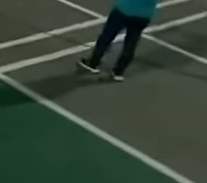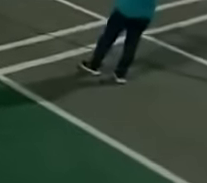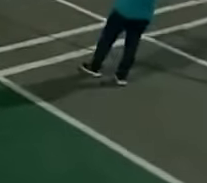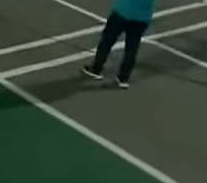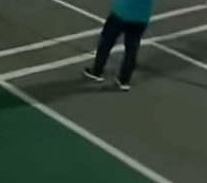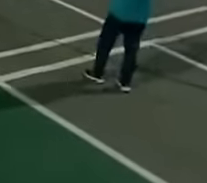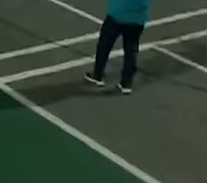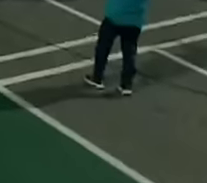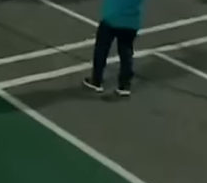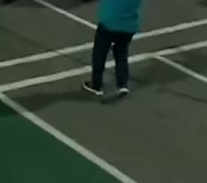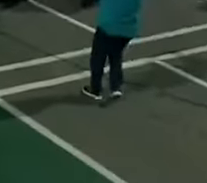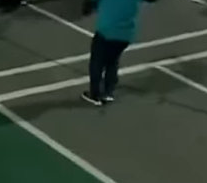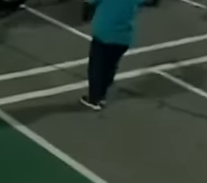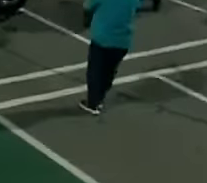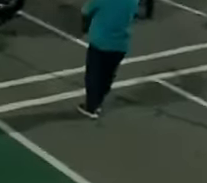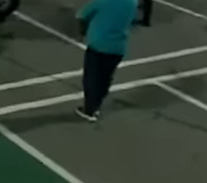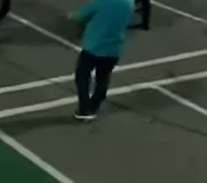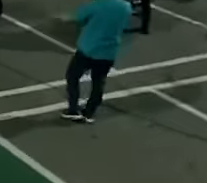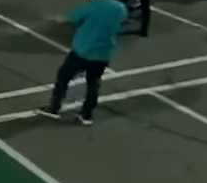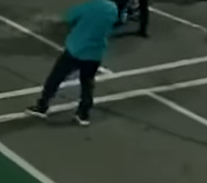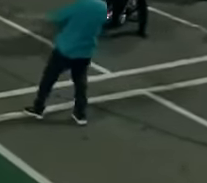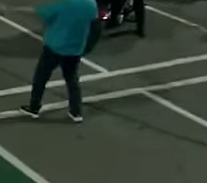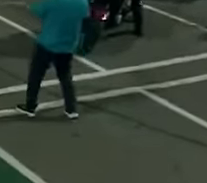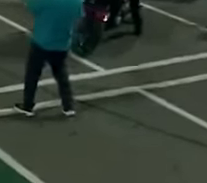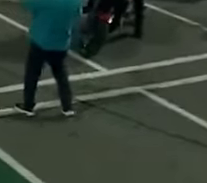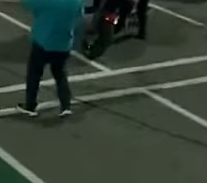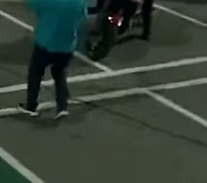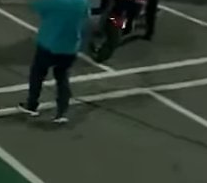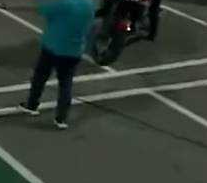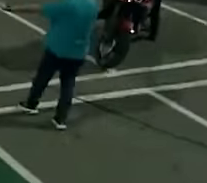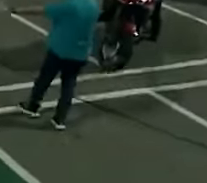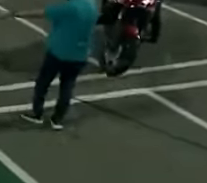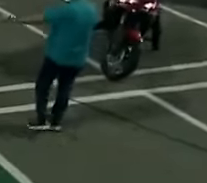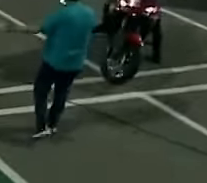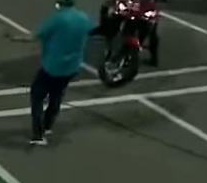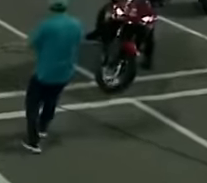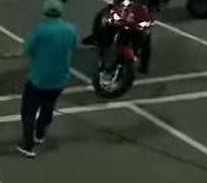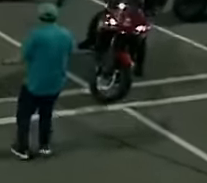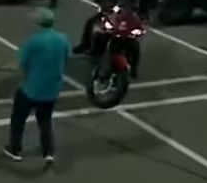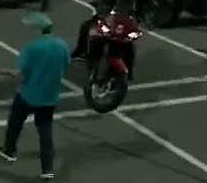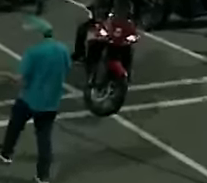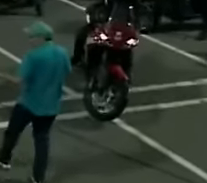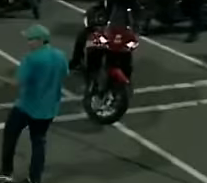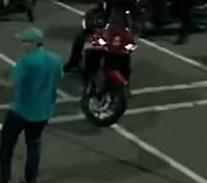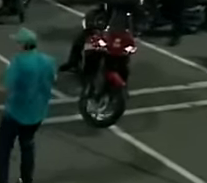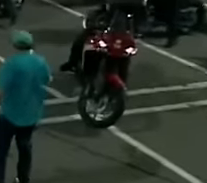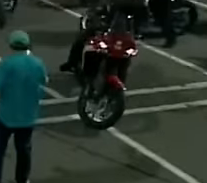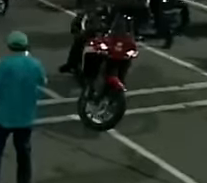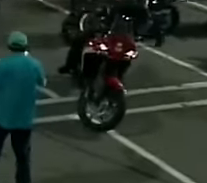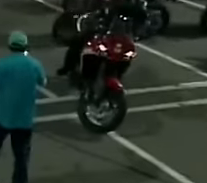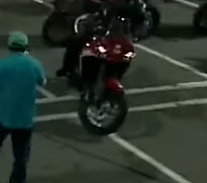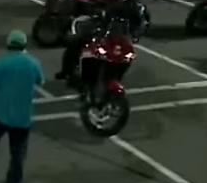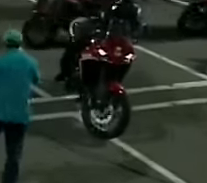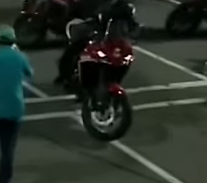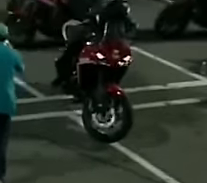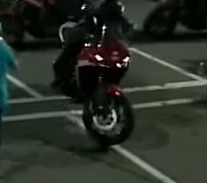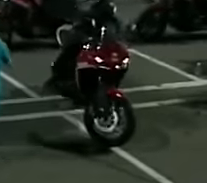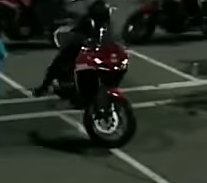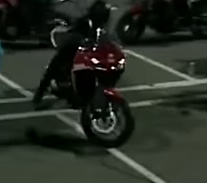que en Motatán los tambores ya resuenan por la vida.